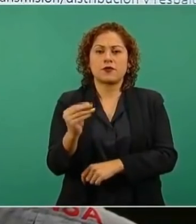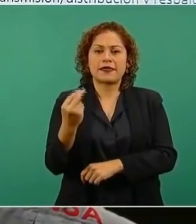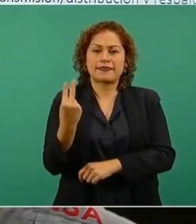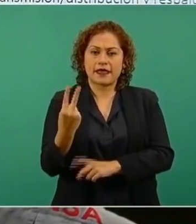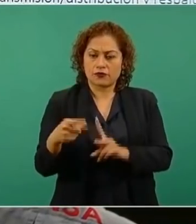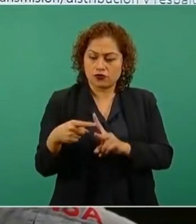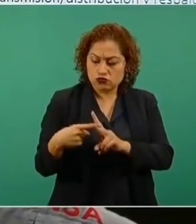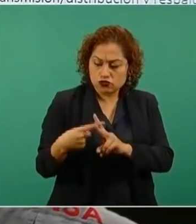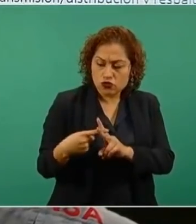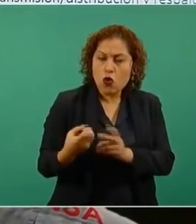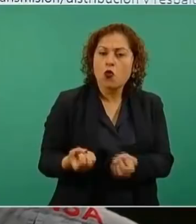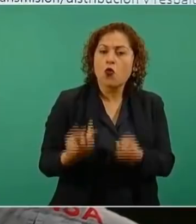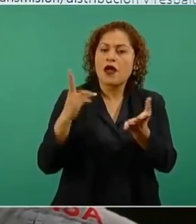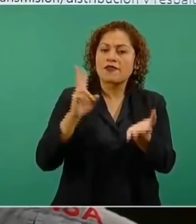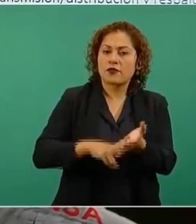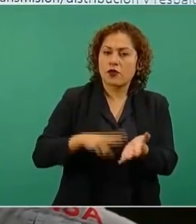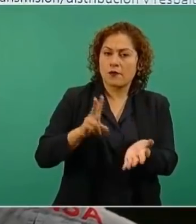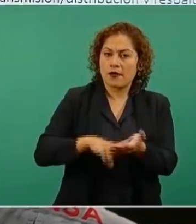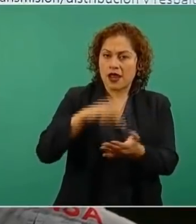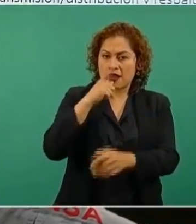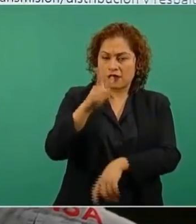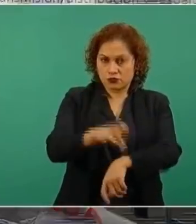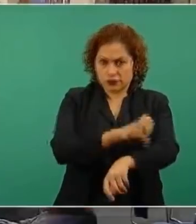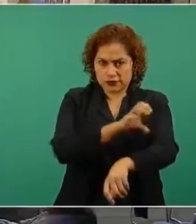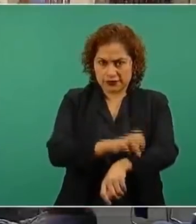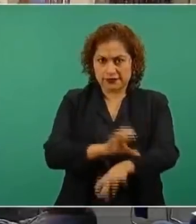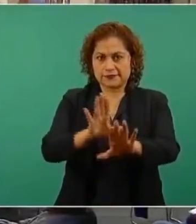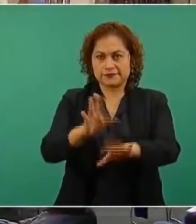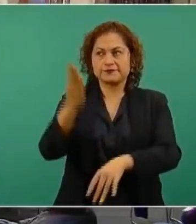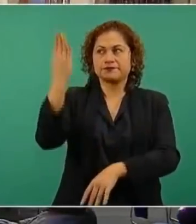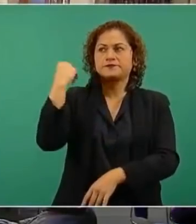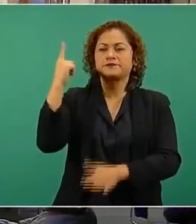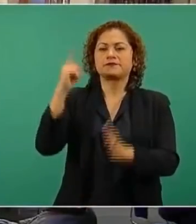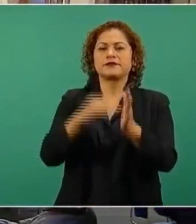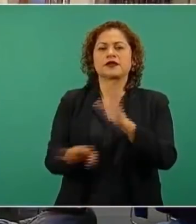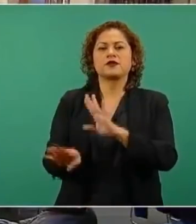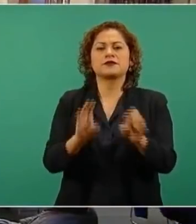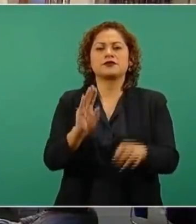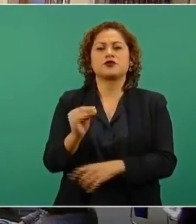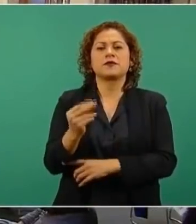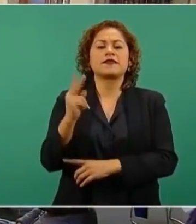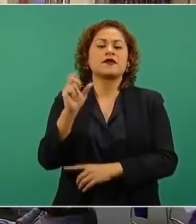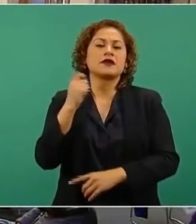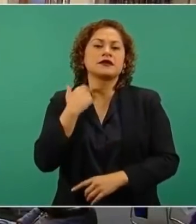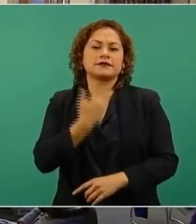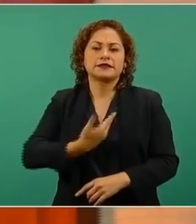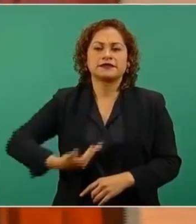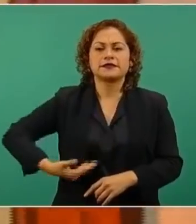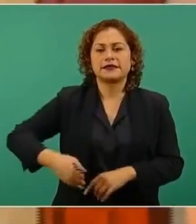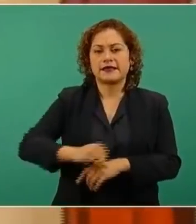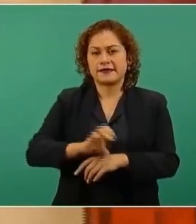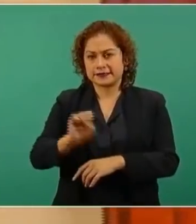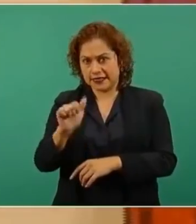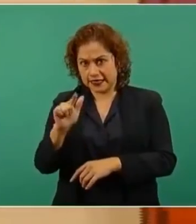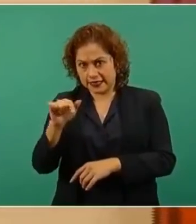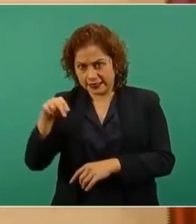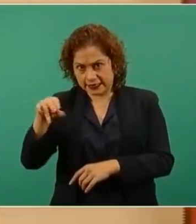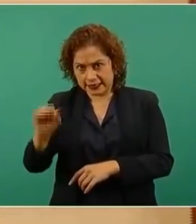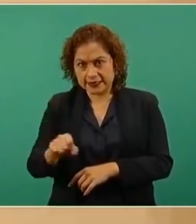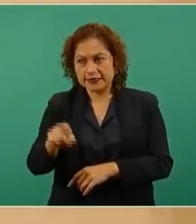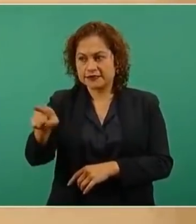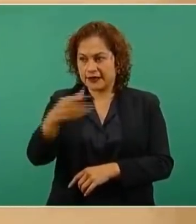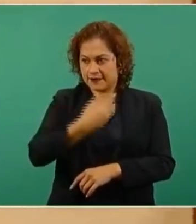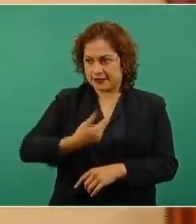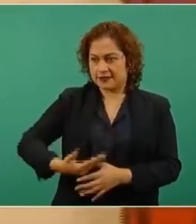sea, con el 92 empiezan las reformas de Carlos Salinas, y tiene razón el presidente cuando dice que es el padre